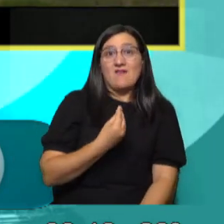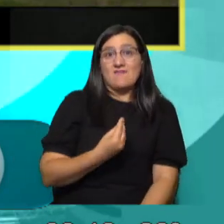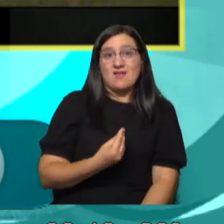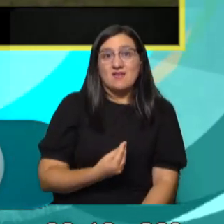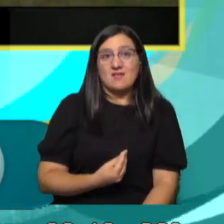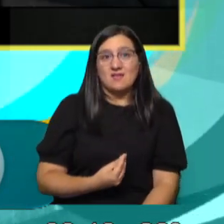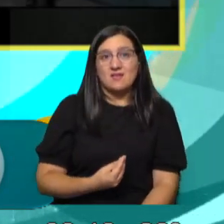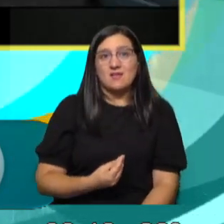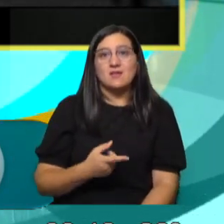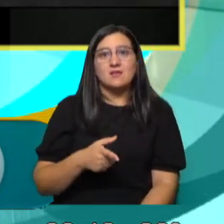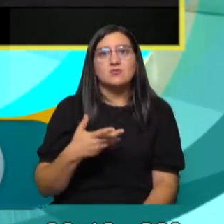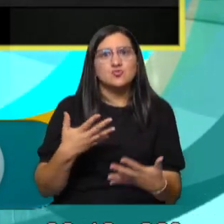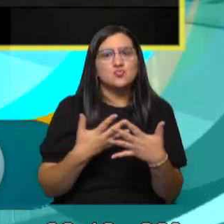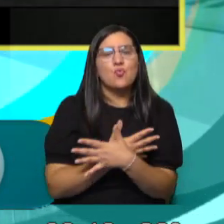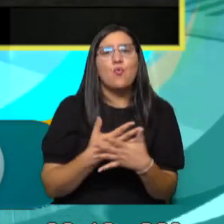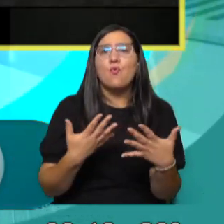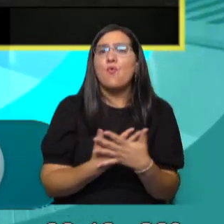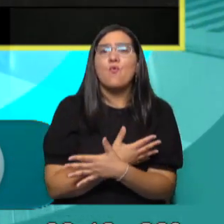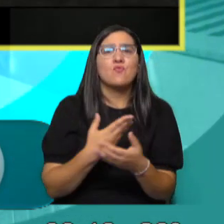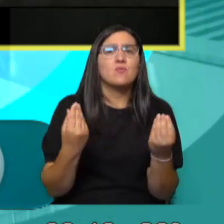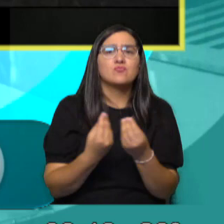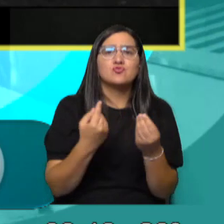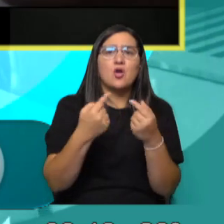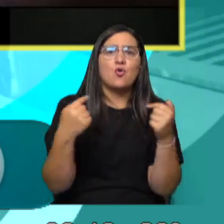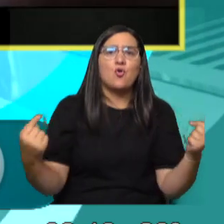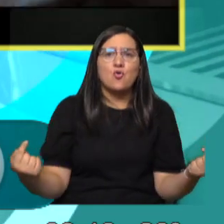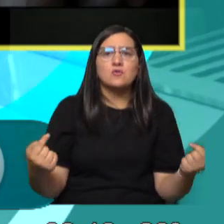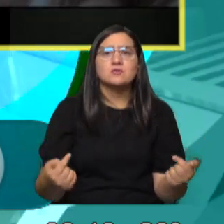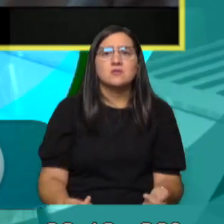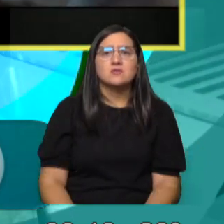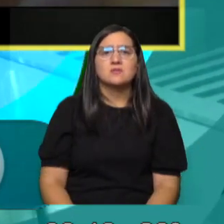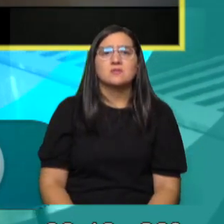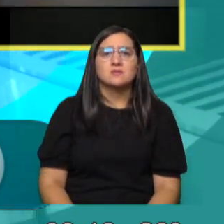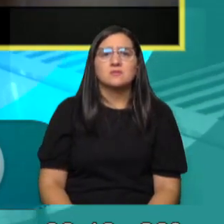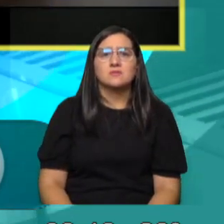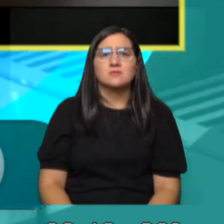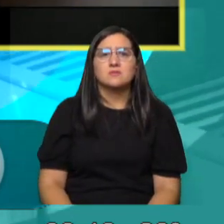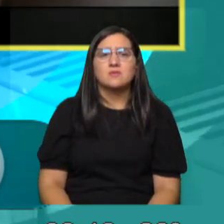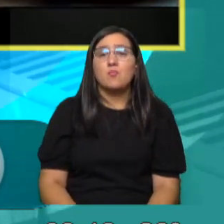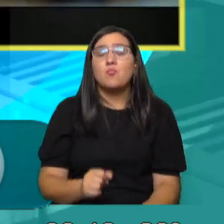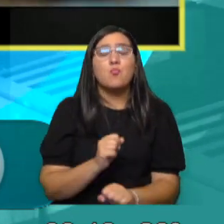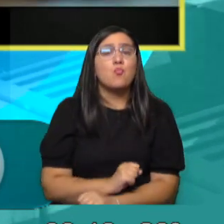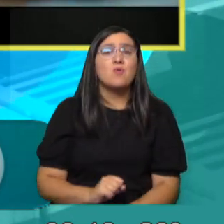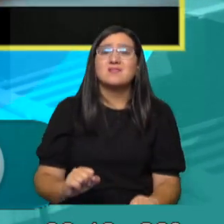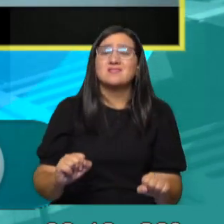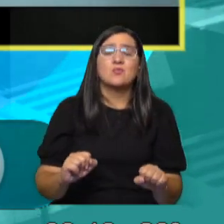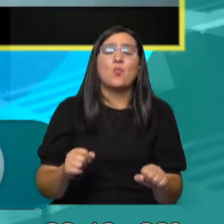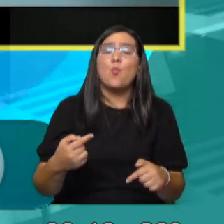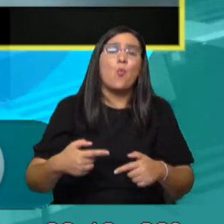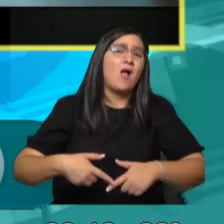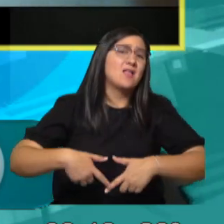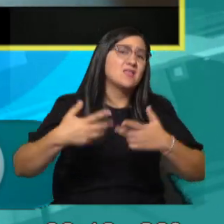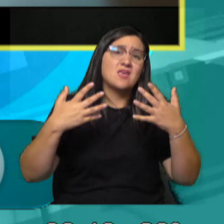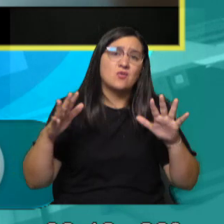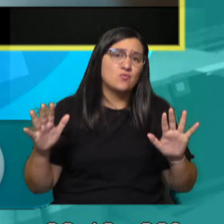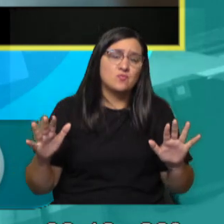bueno, las peripecias que tiene que atravesar son enormes, son tremendas. Puede pasar en cualquier lado eso. Claro. Puede pasar en cualquier